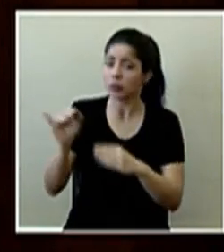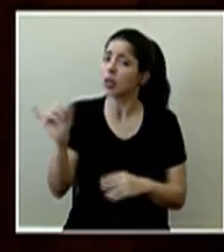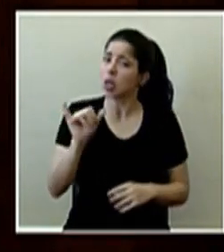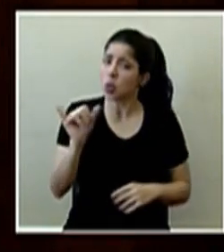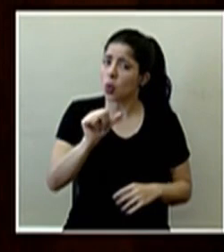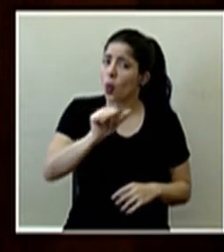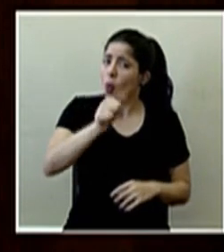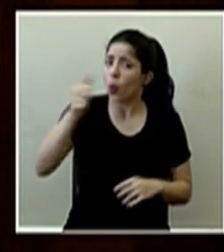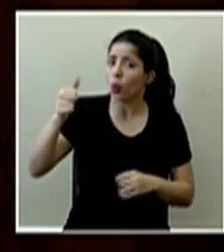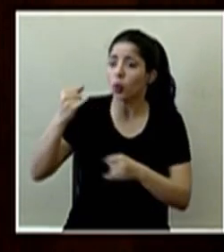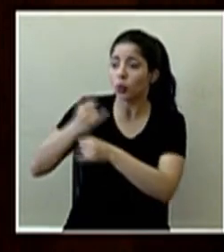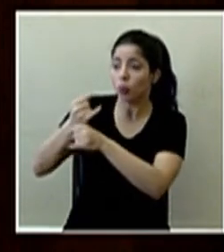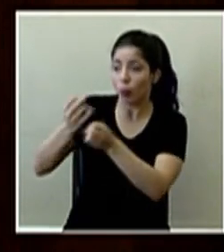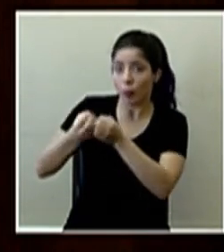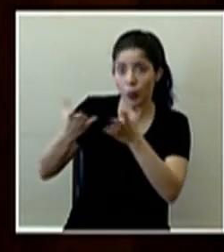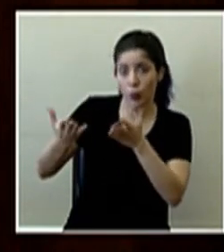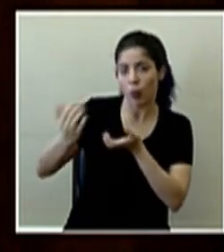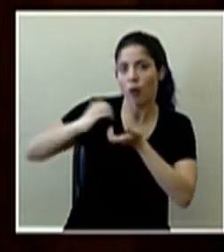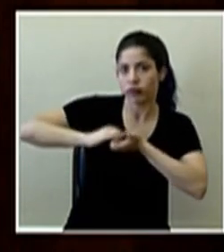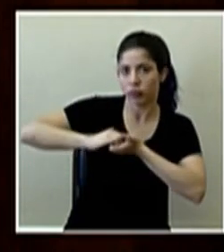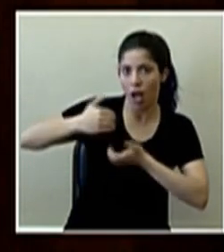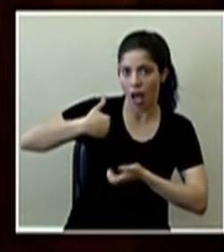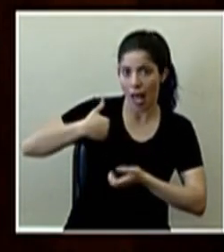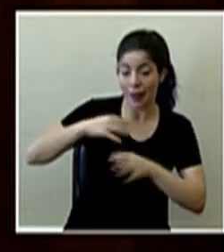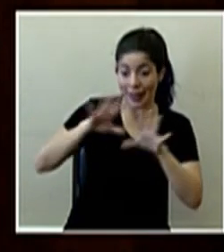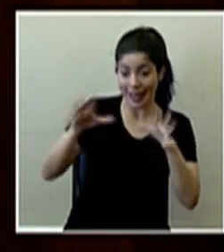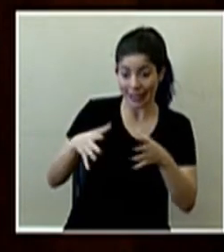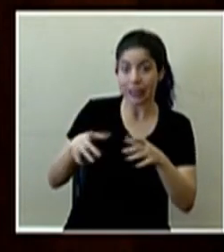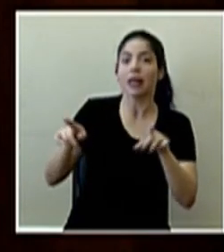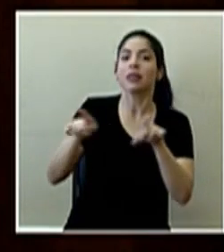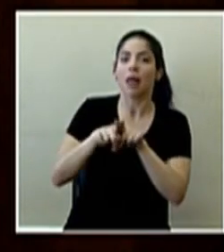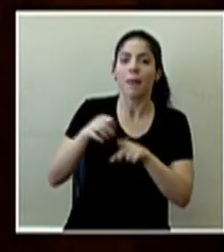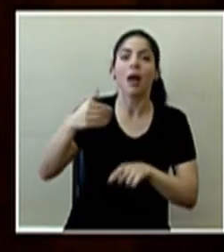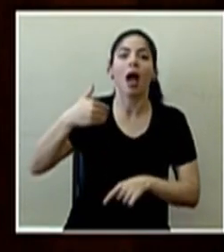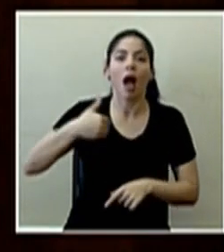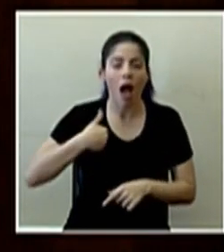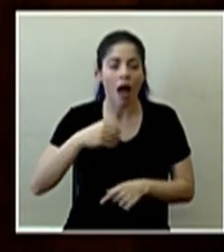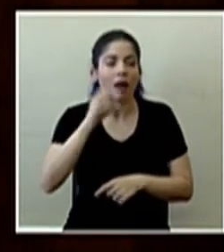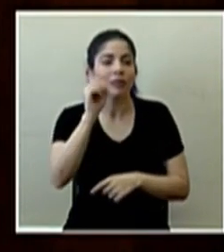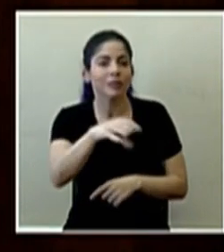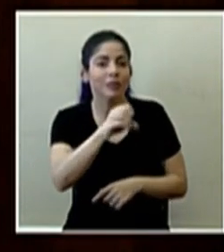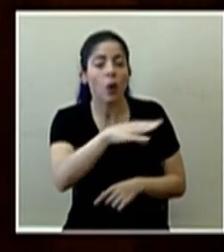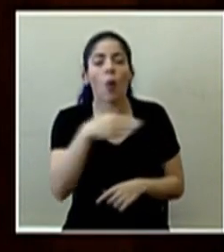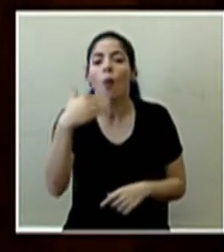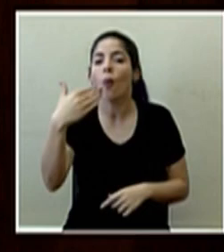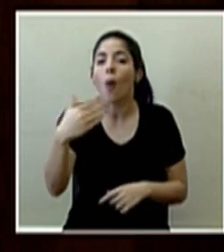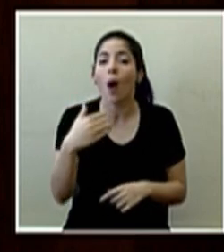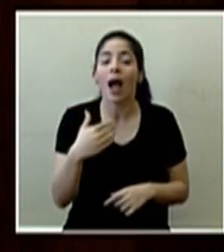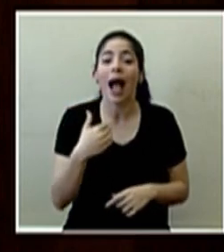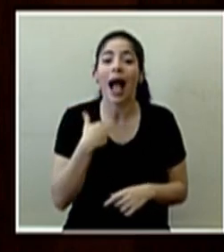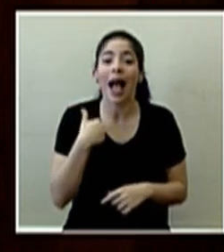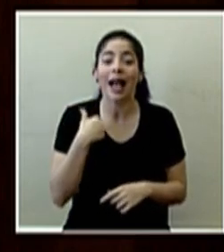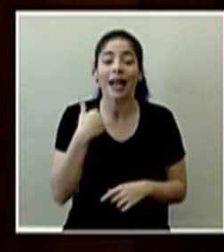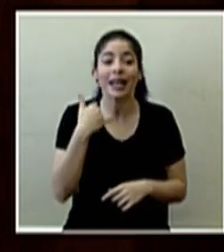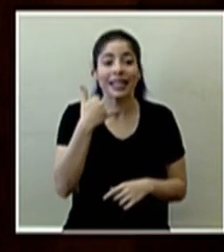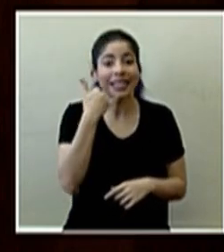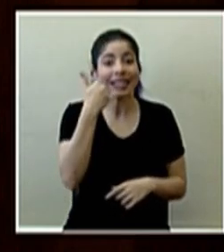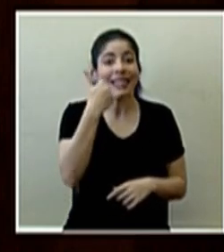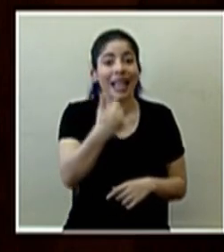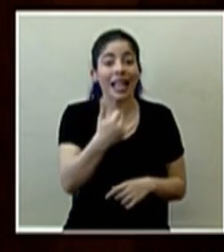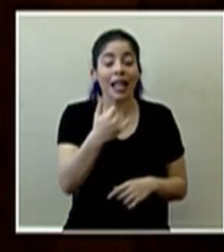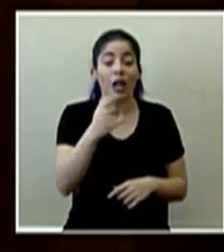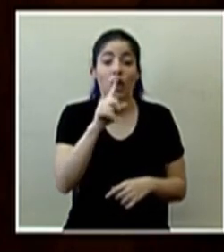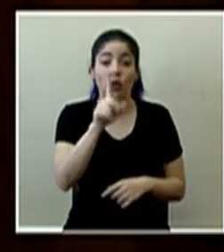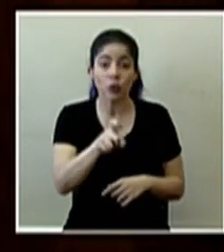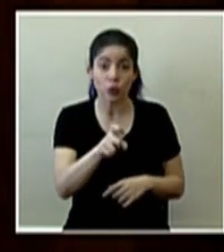con algunos entes públicos. Pero además de eso, hay entrega a domicilio cuando hay una teleconsulta. Terminando